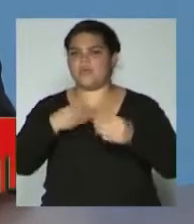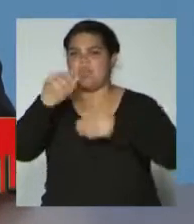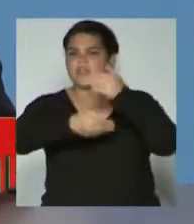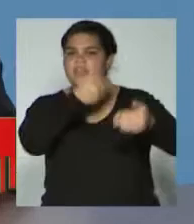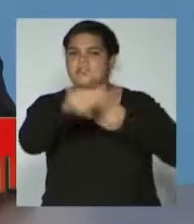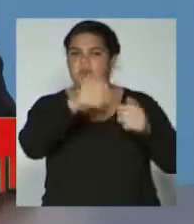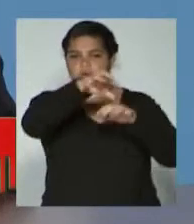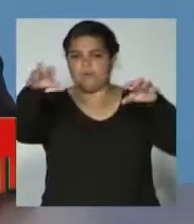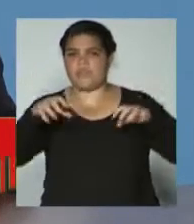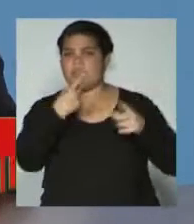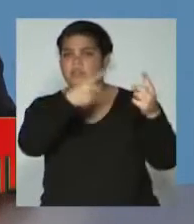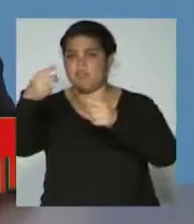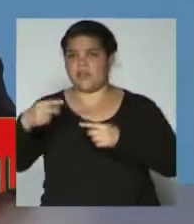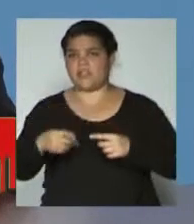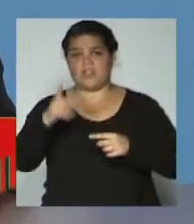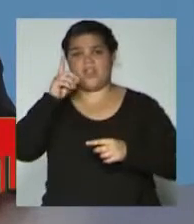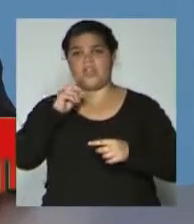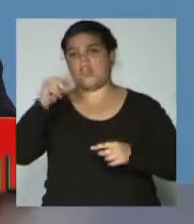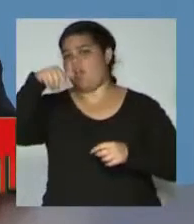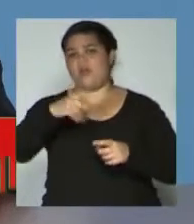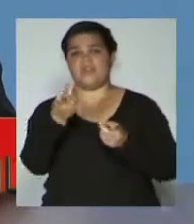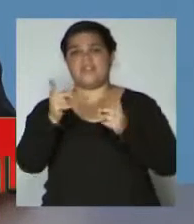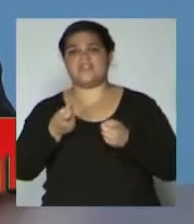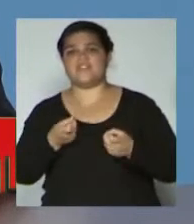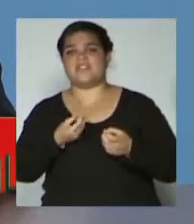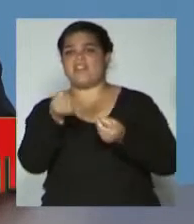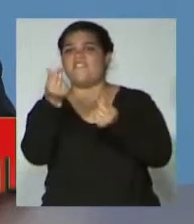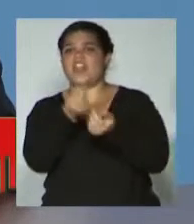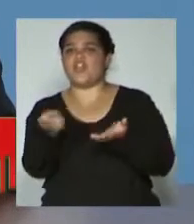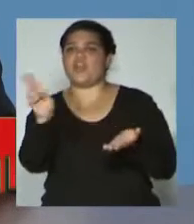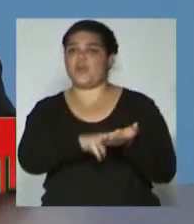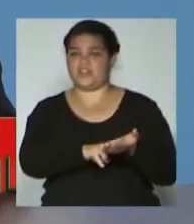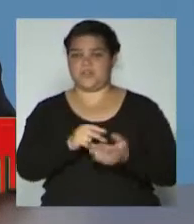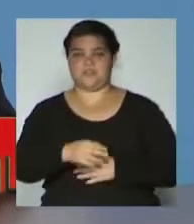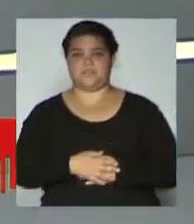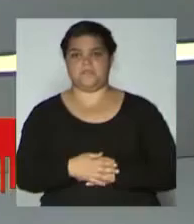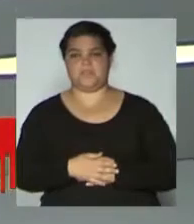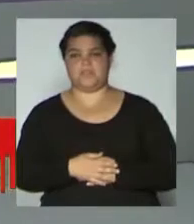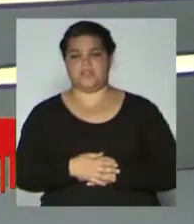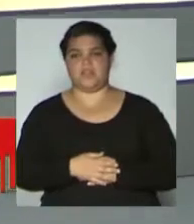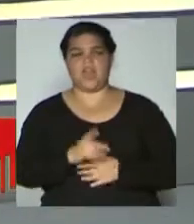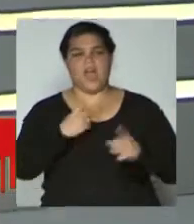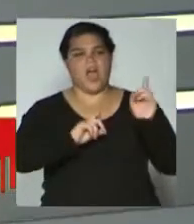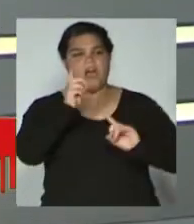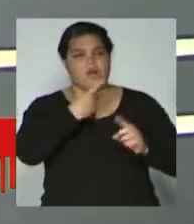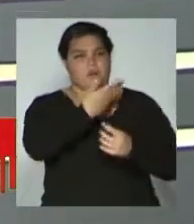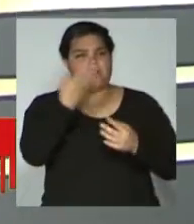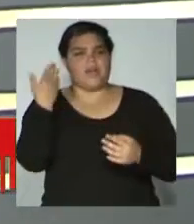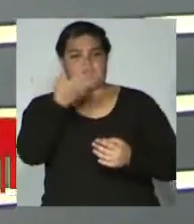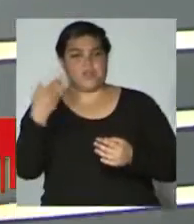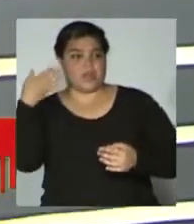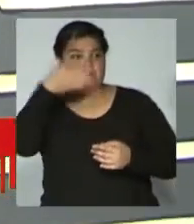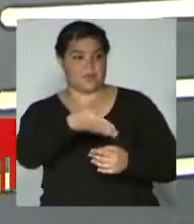sectores que hoy necesitamos se pongan en valor. Totalmente. Hablando de eso, y le hemos preguntado a cada uno de los candidatos que ha venido aquí al